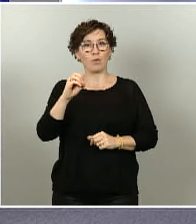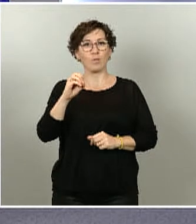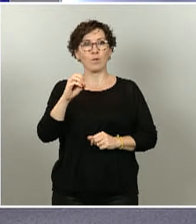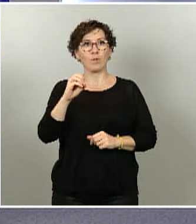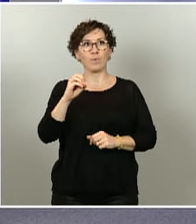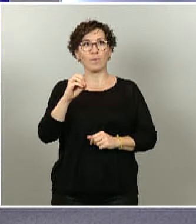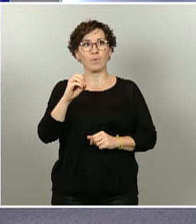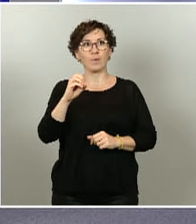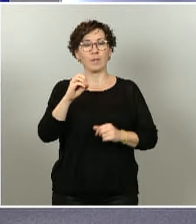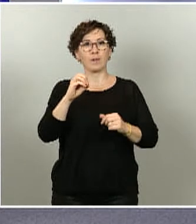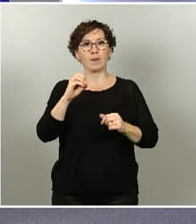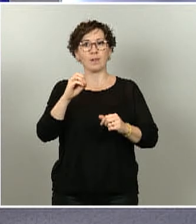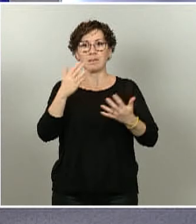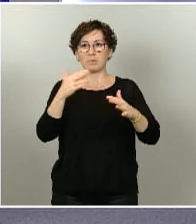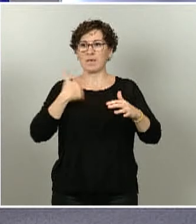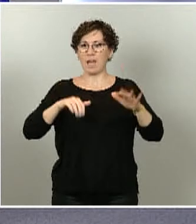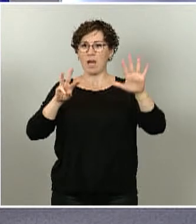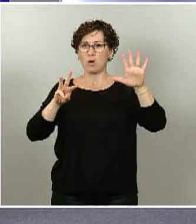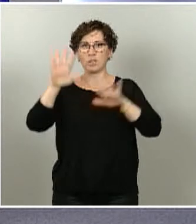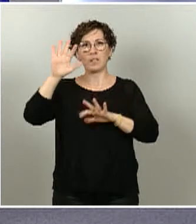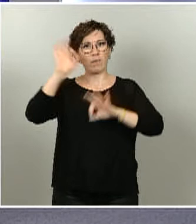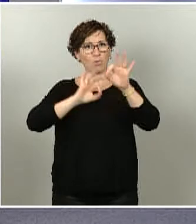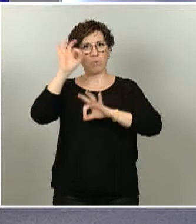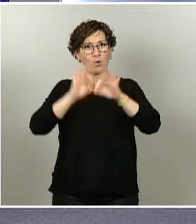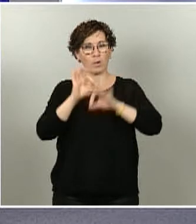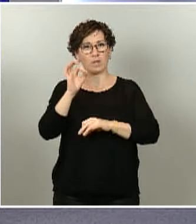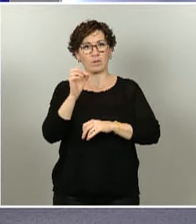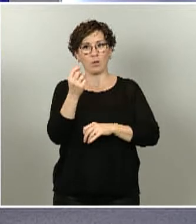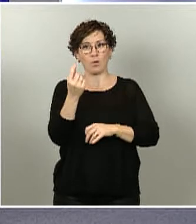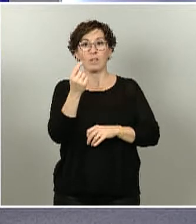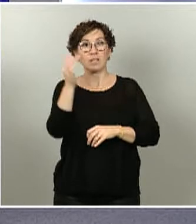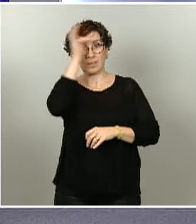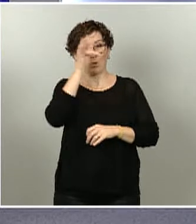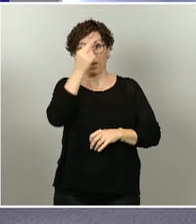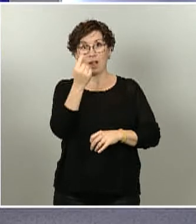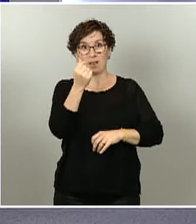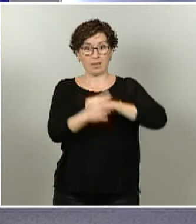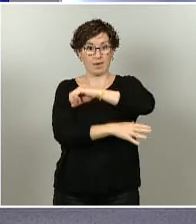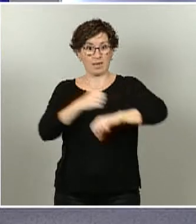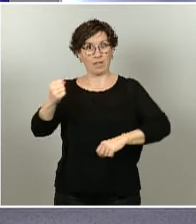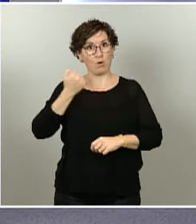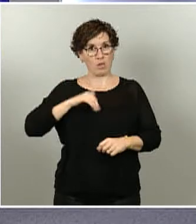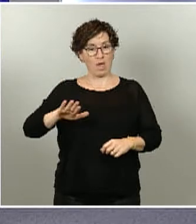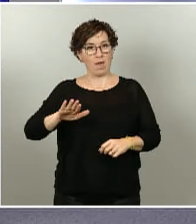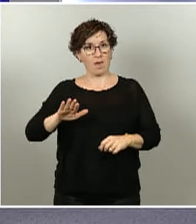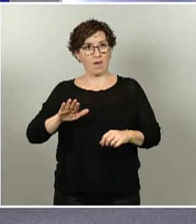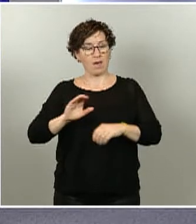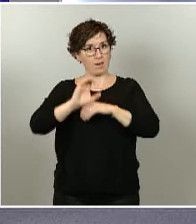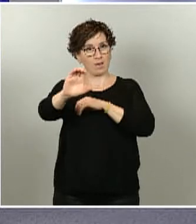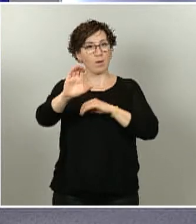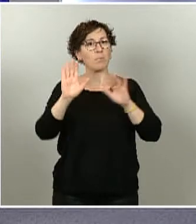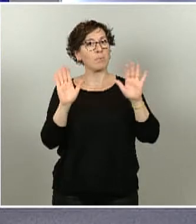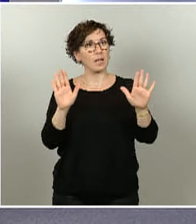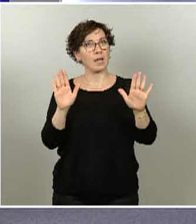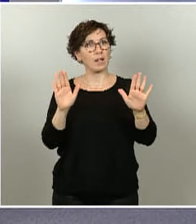el 85% del dinero que había previsto y anunciado por parte del Gobierno. No sé si se están planteando ya, ante la demanda que